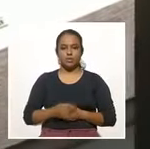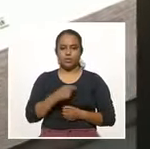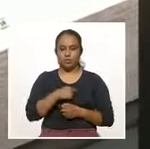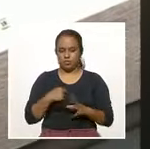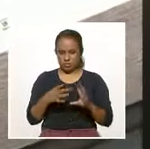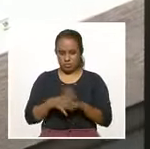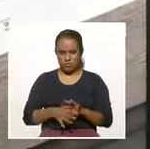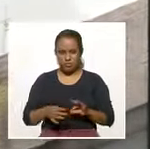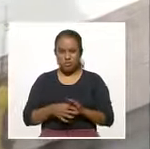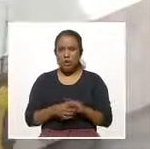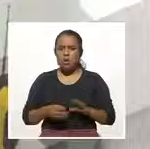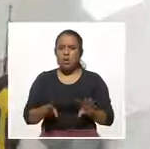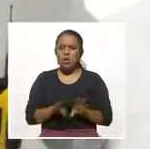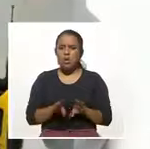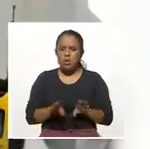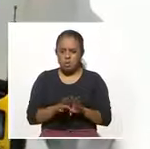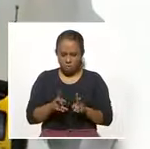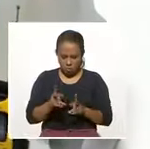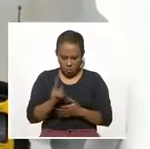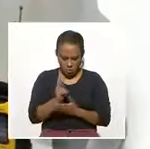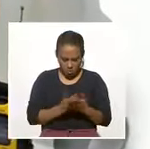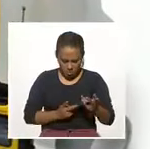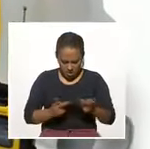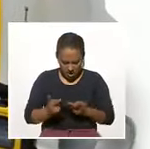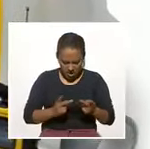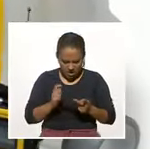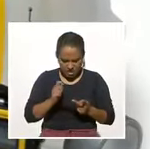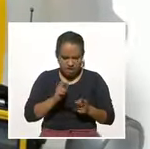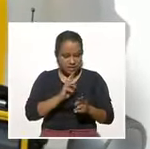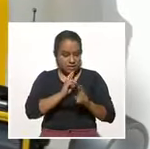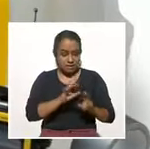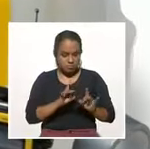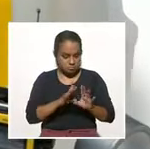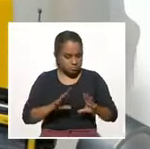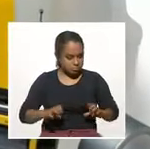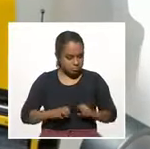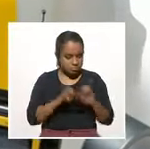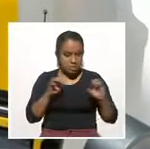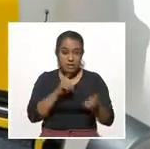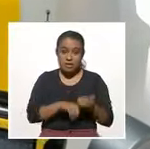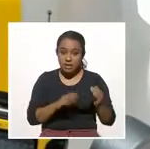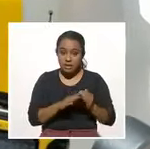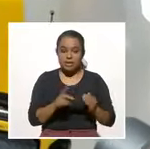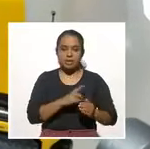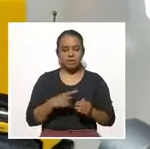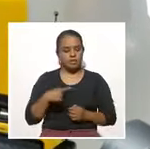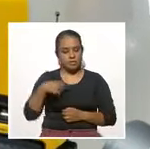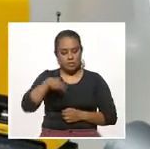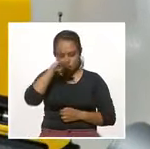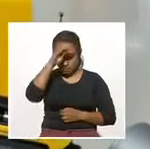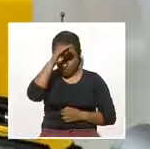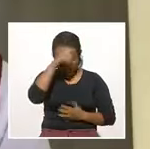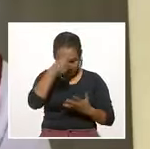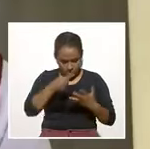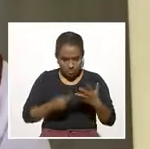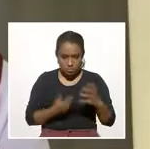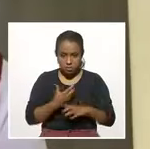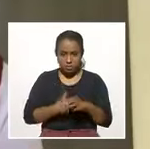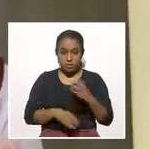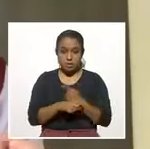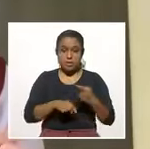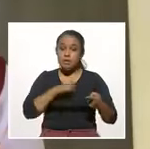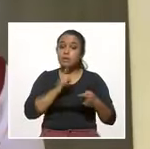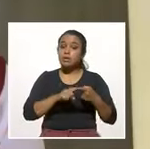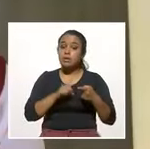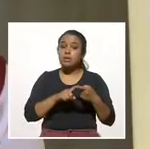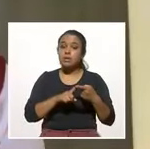hablamos de cómo generar nuestro plan de respuesta a emergencias en casa, tenemos que tener en cuenta una serie de puntos. El primero de